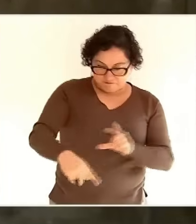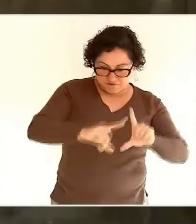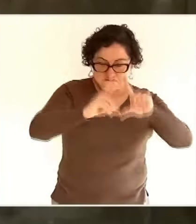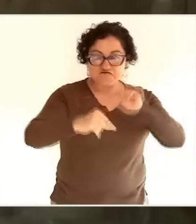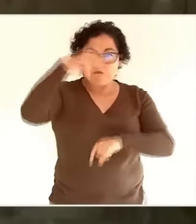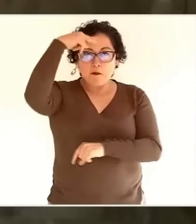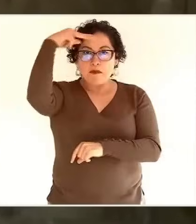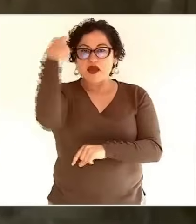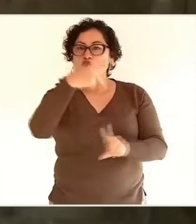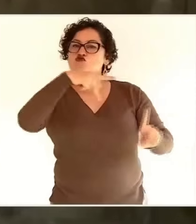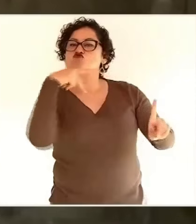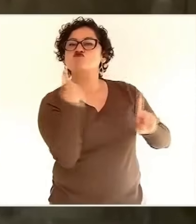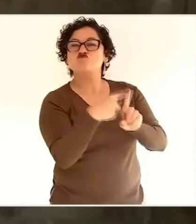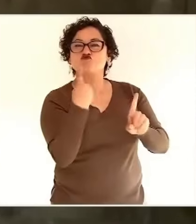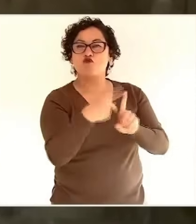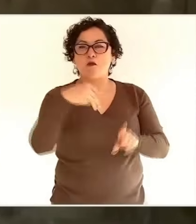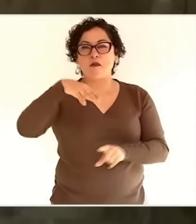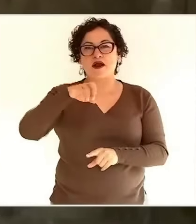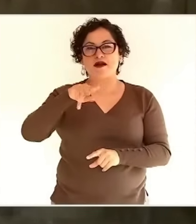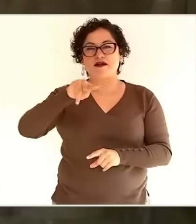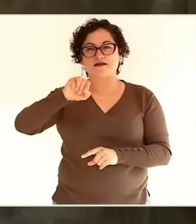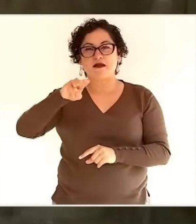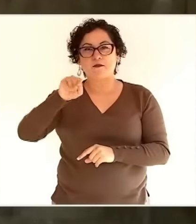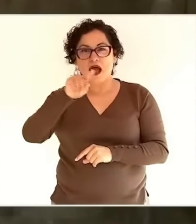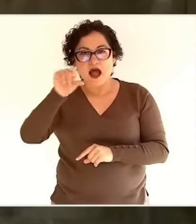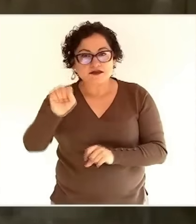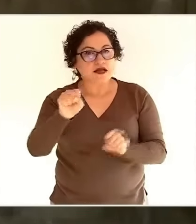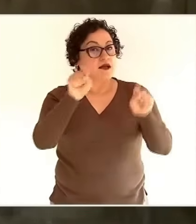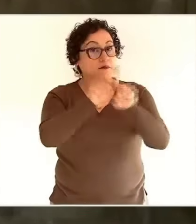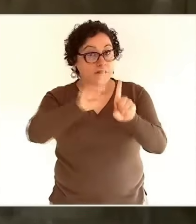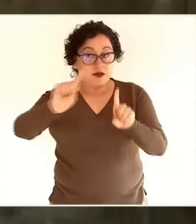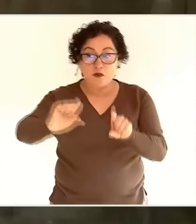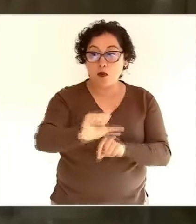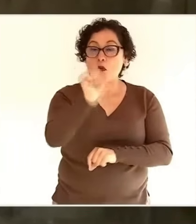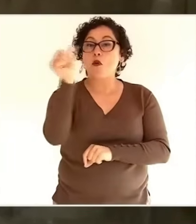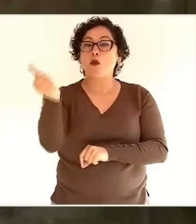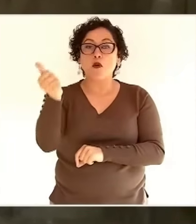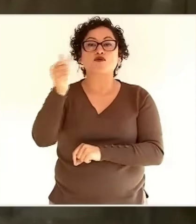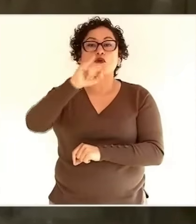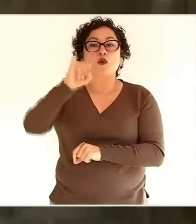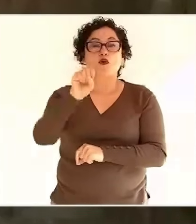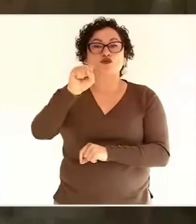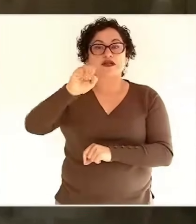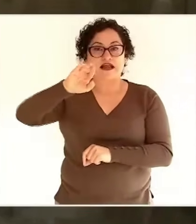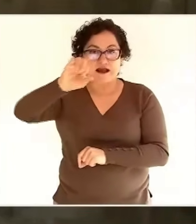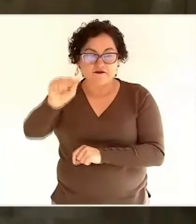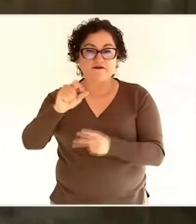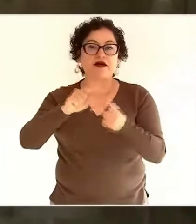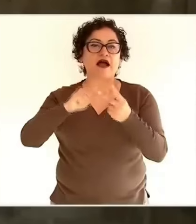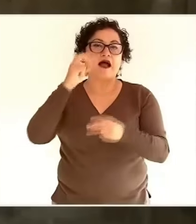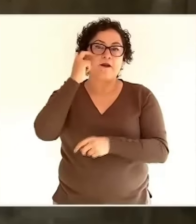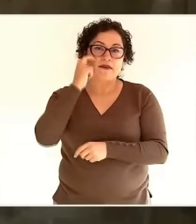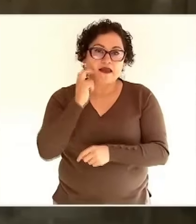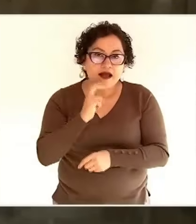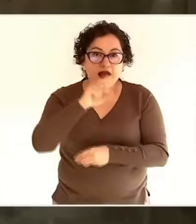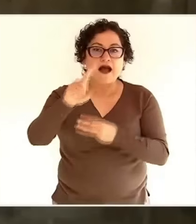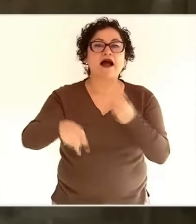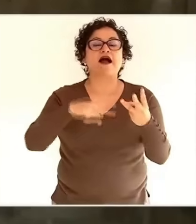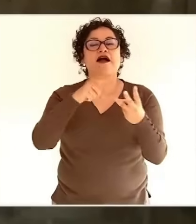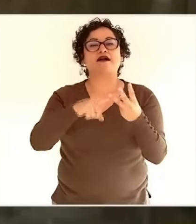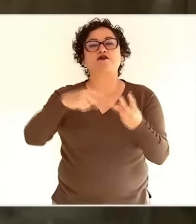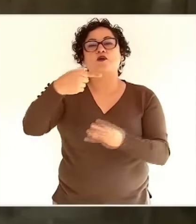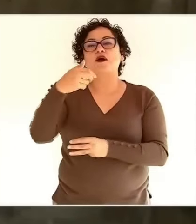pero también es el país de Josefa Ortiz Telles Girón, de Leona Vicario, de